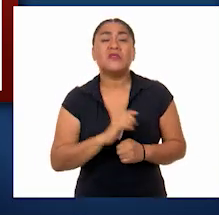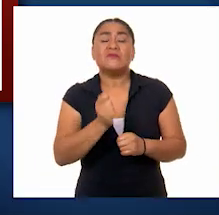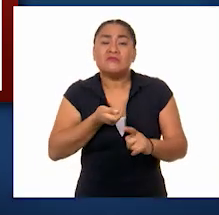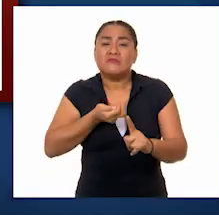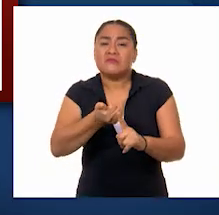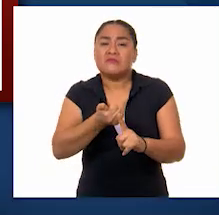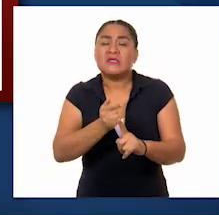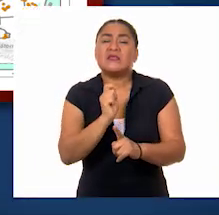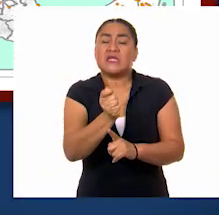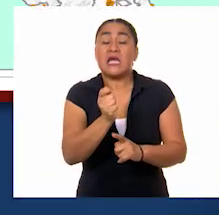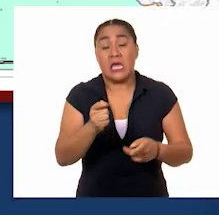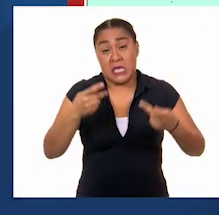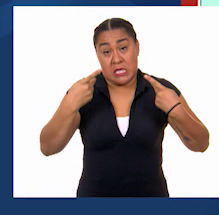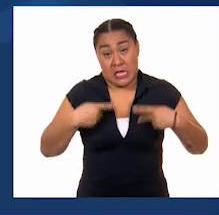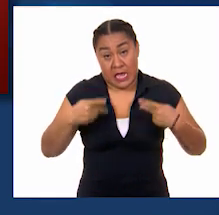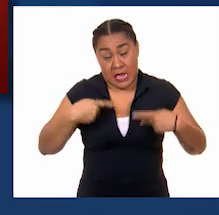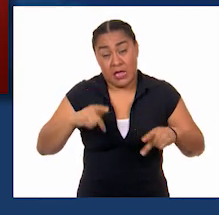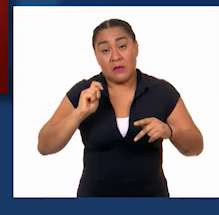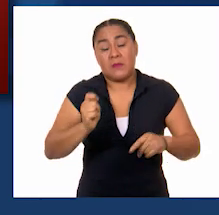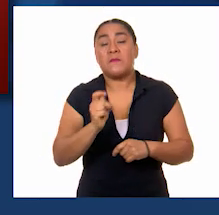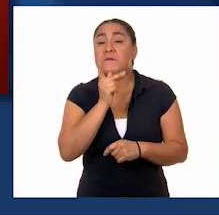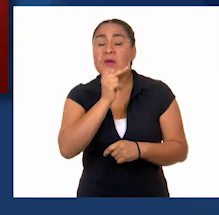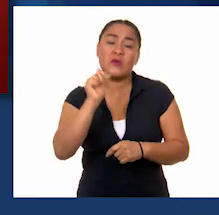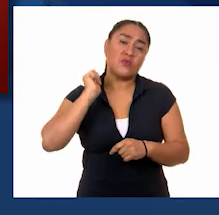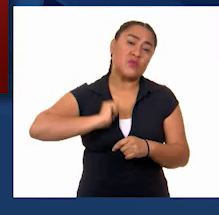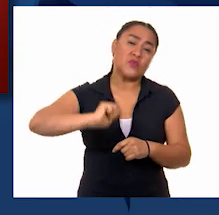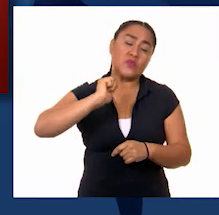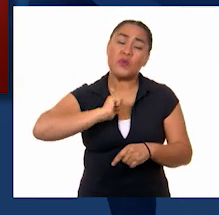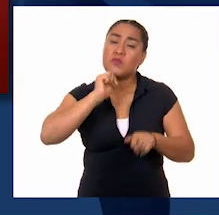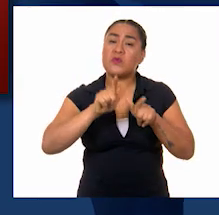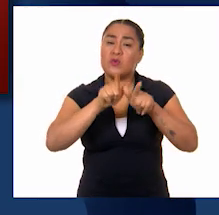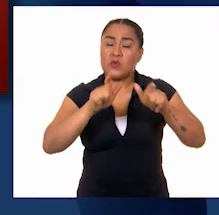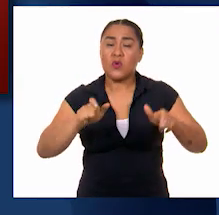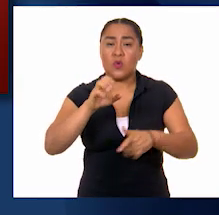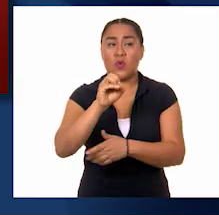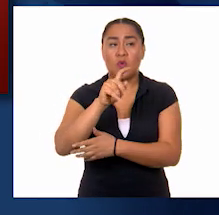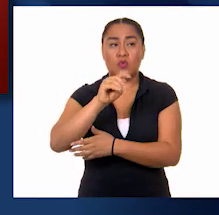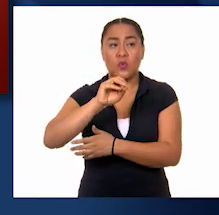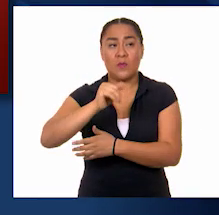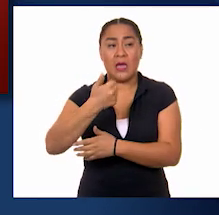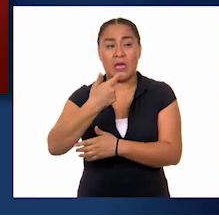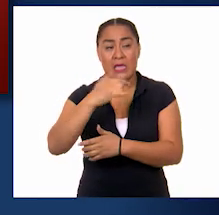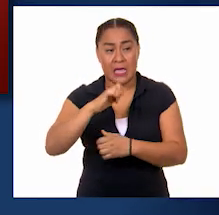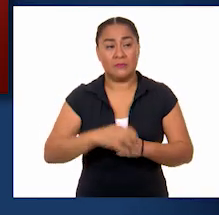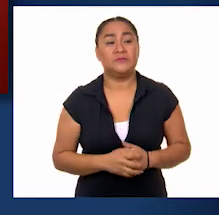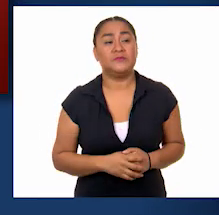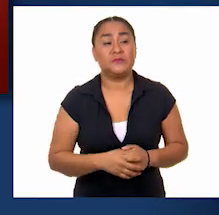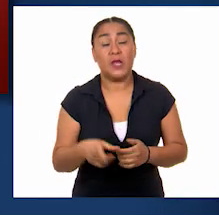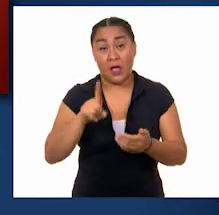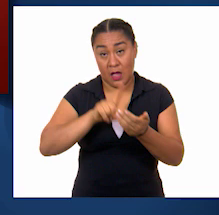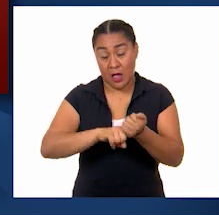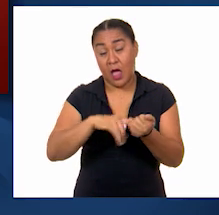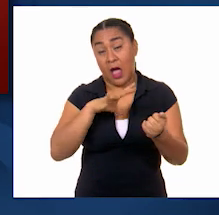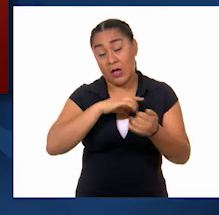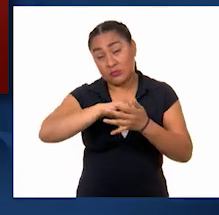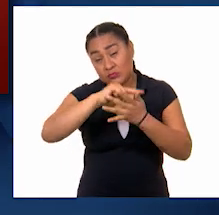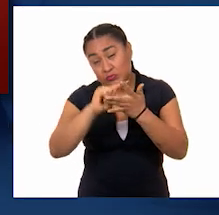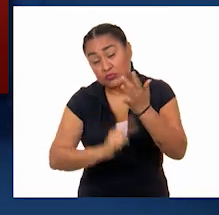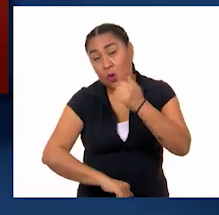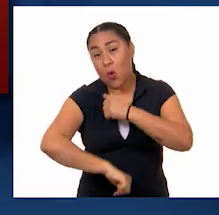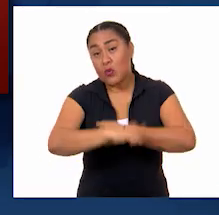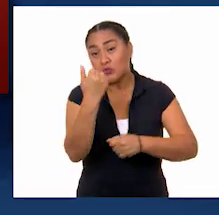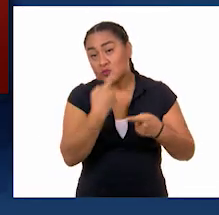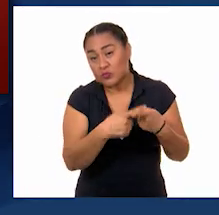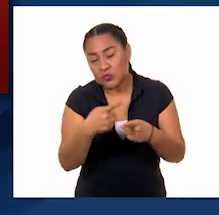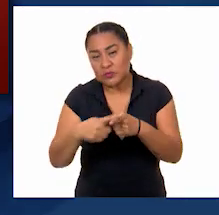de la palabra antigua, y su idioma pertenece a la familia lingüística otomangue, la cual cuenta con 11 variantes. La